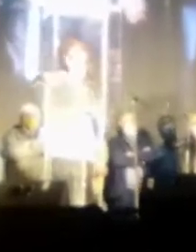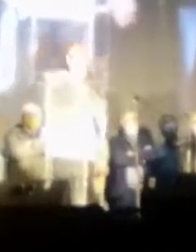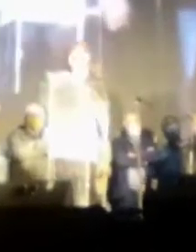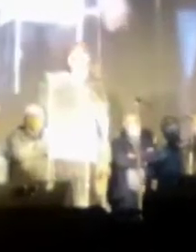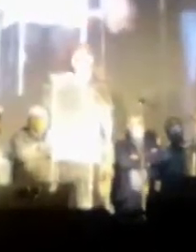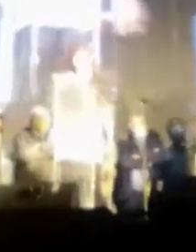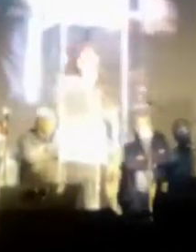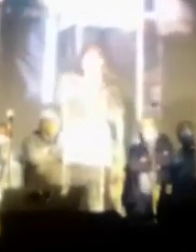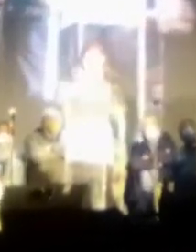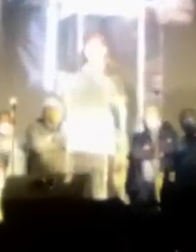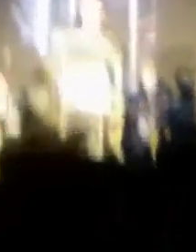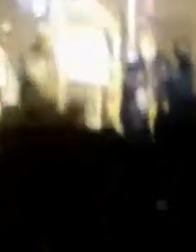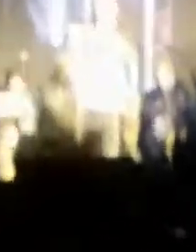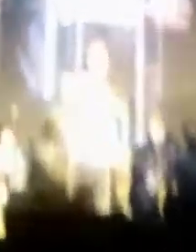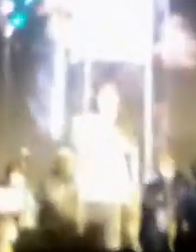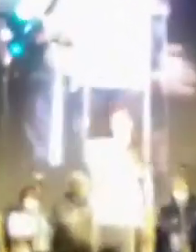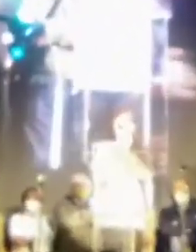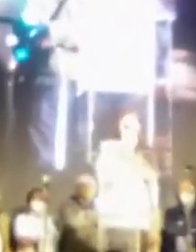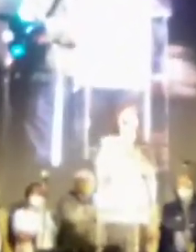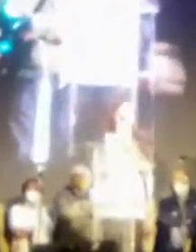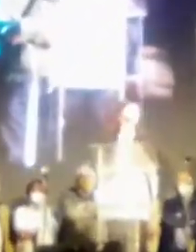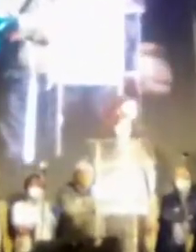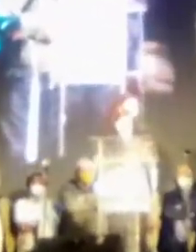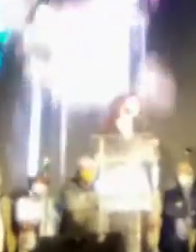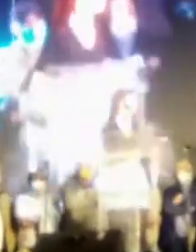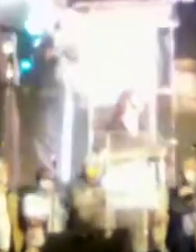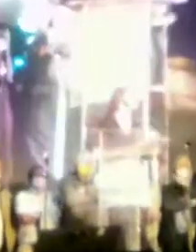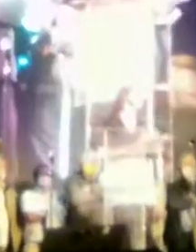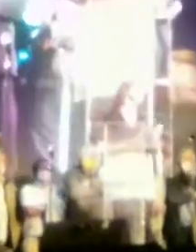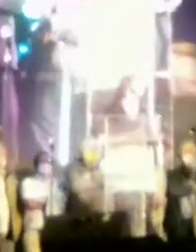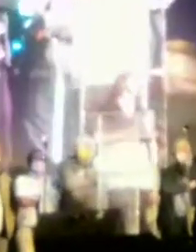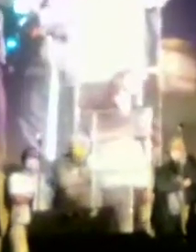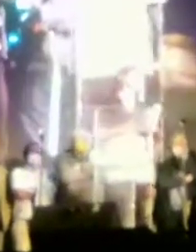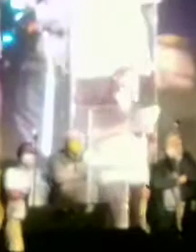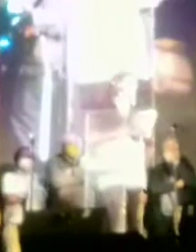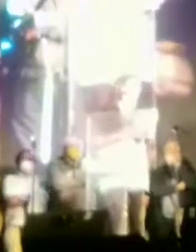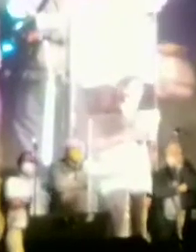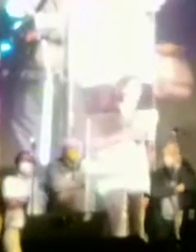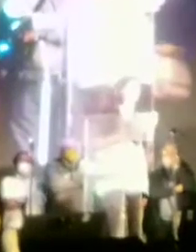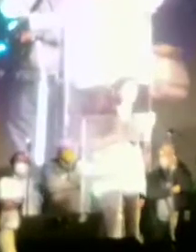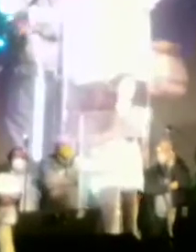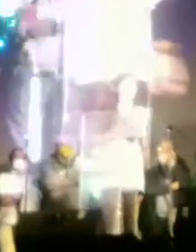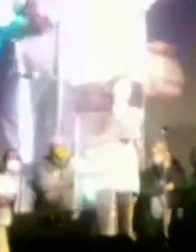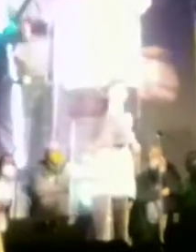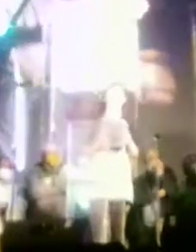de magia, permita que esos mismos colonos vivan en Montevideo o en Punta del Este?